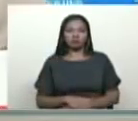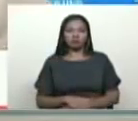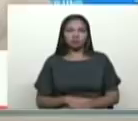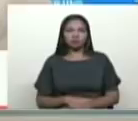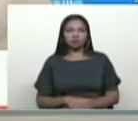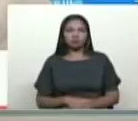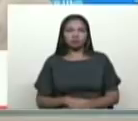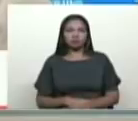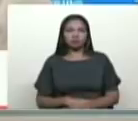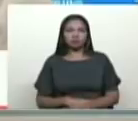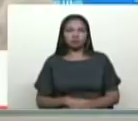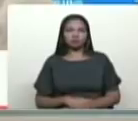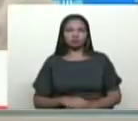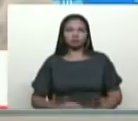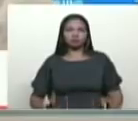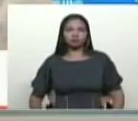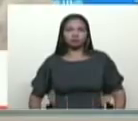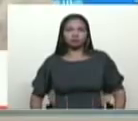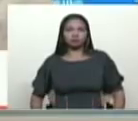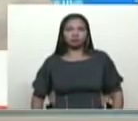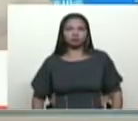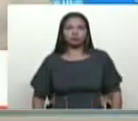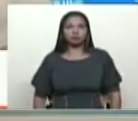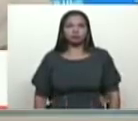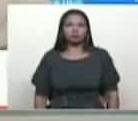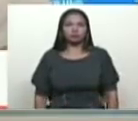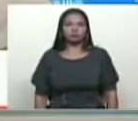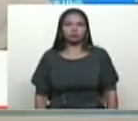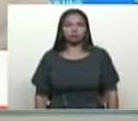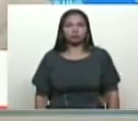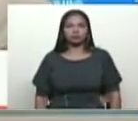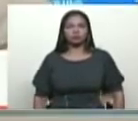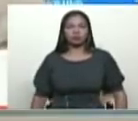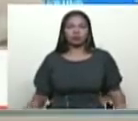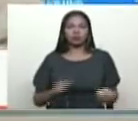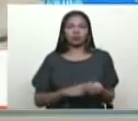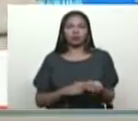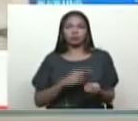con nuestros hermanos del mundo.